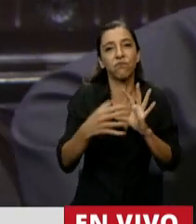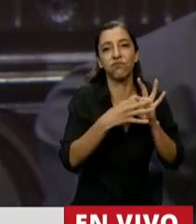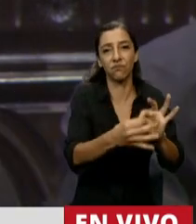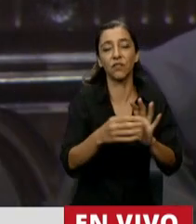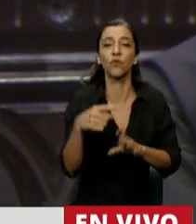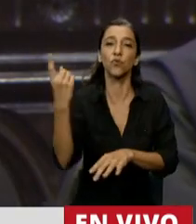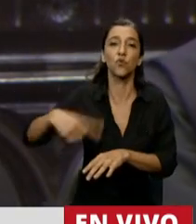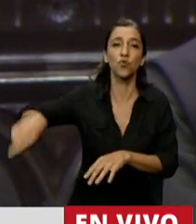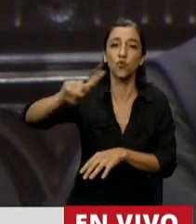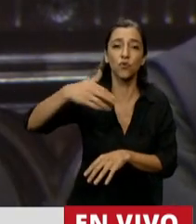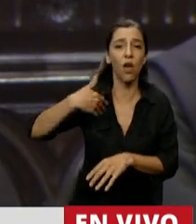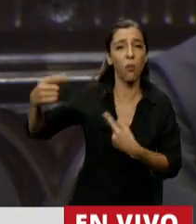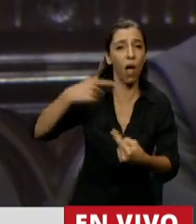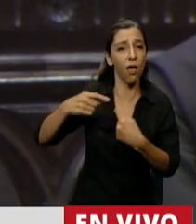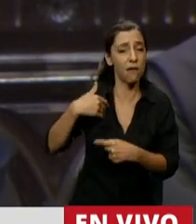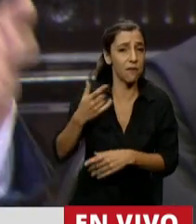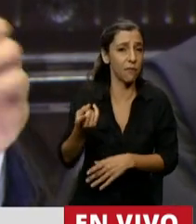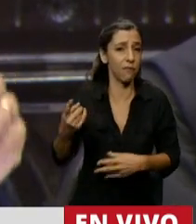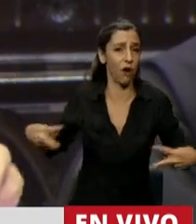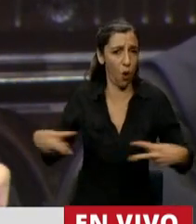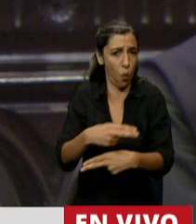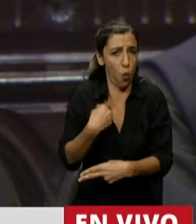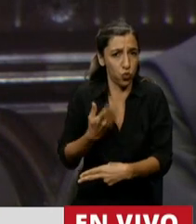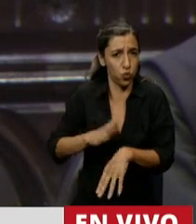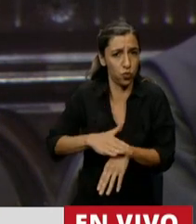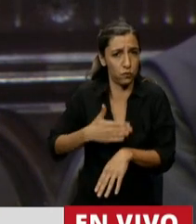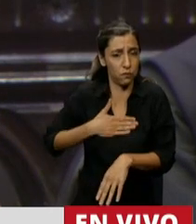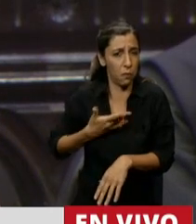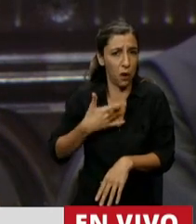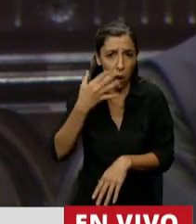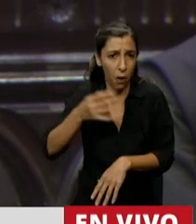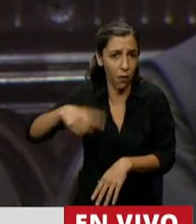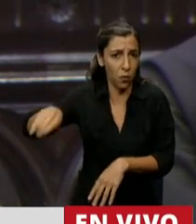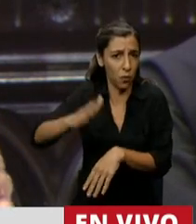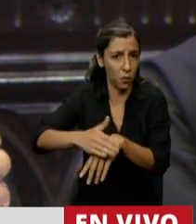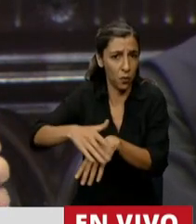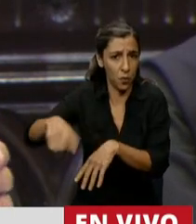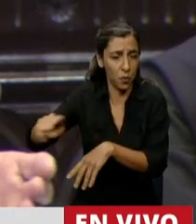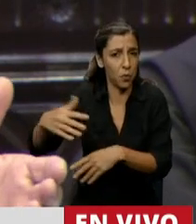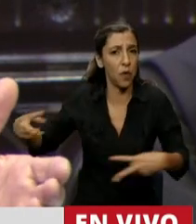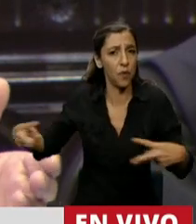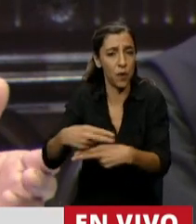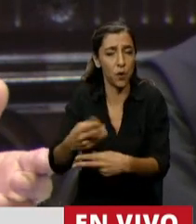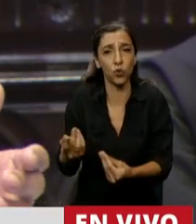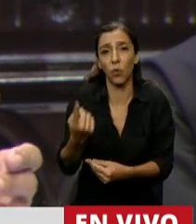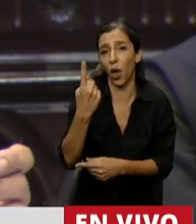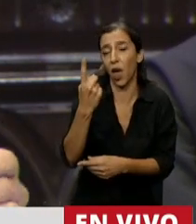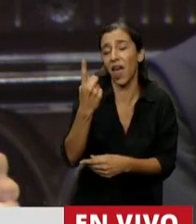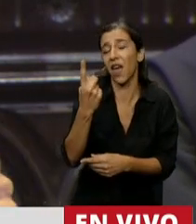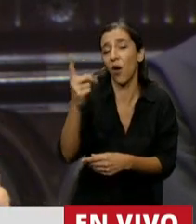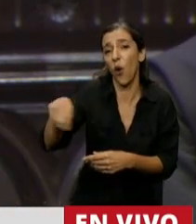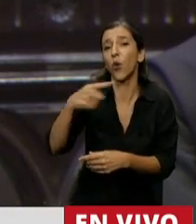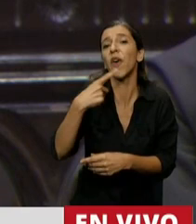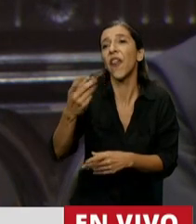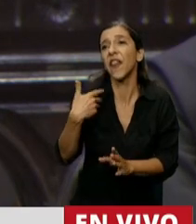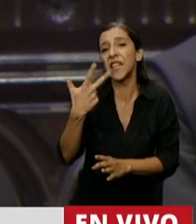están acusando de ajustar, los que hicieron el ajuste. Y nos acusan de que le estamos comiendo un trimestre a los jubilados, justamente los que le comieron un trimestre a los jubilados. ¿Y cómo